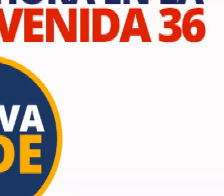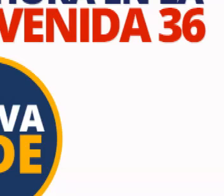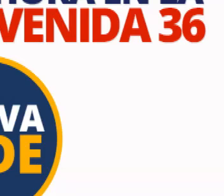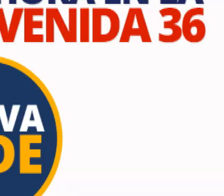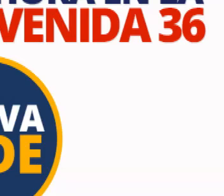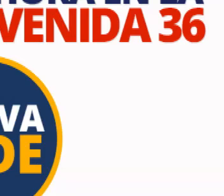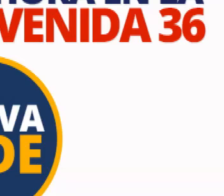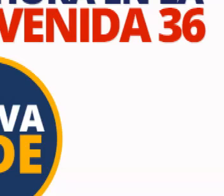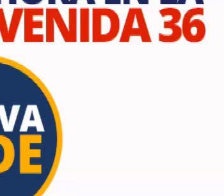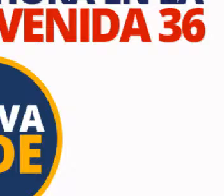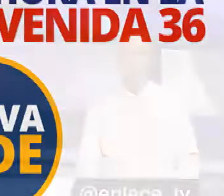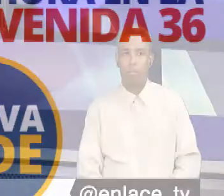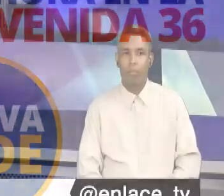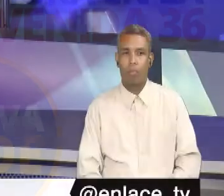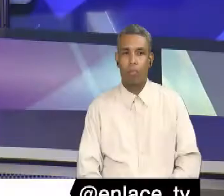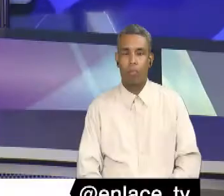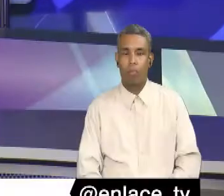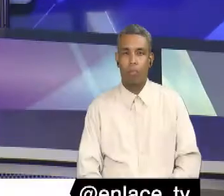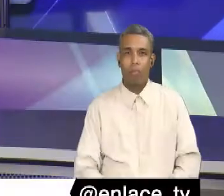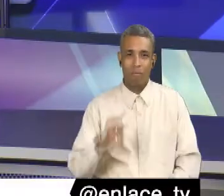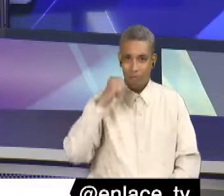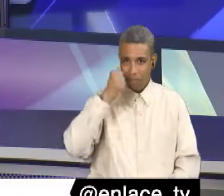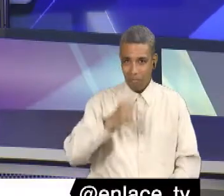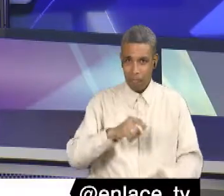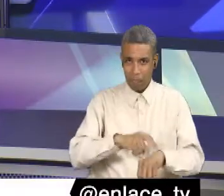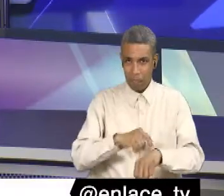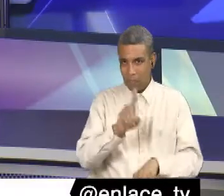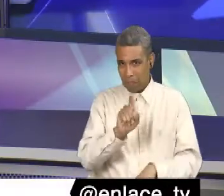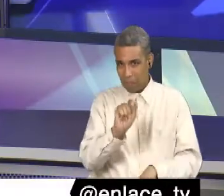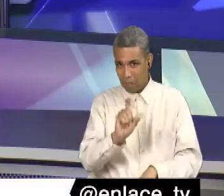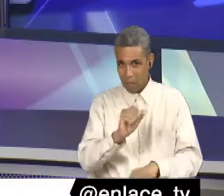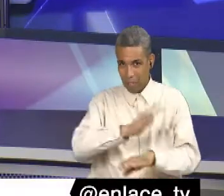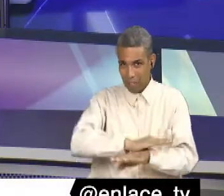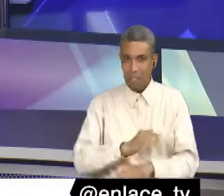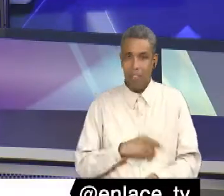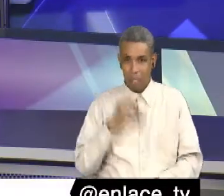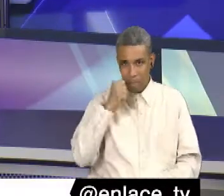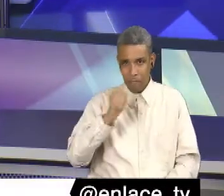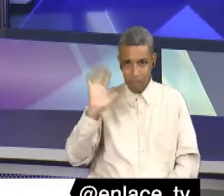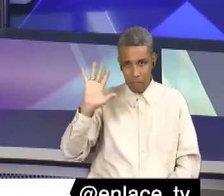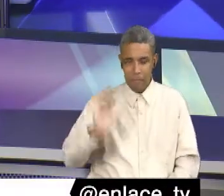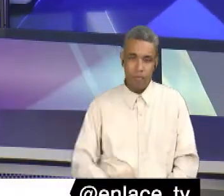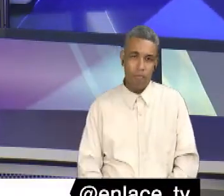No olviden nuestra cita mañana, 6:30 de la tarde, en Enlace Noticias, fin de semana.